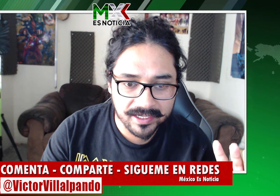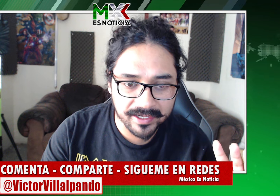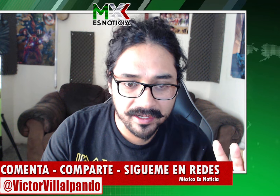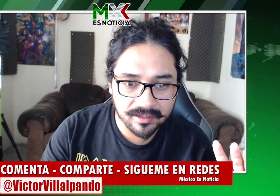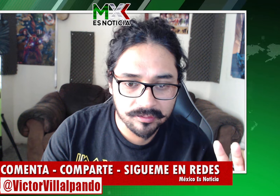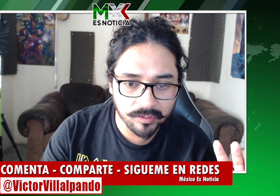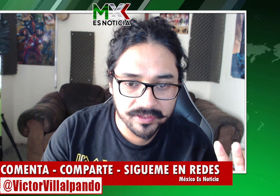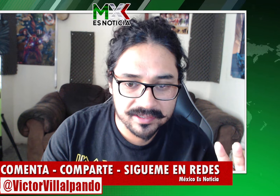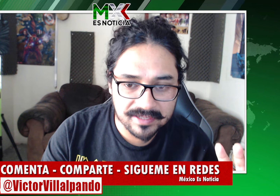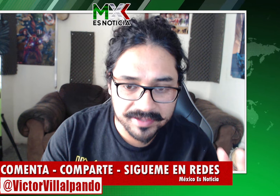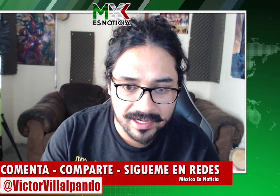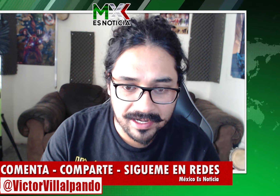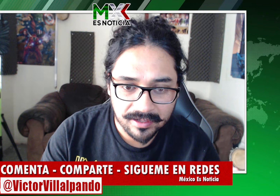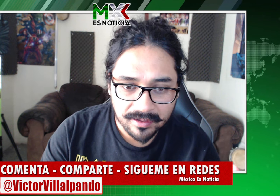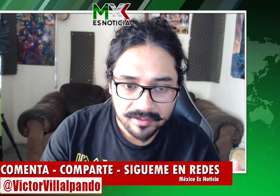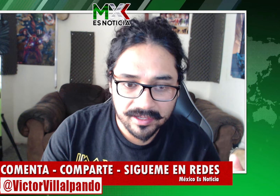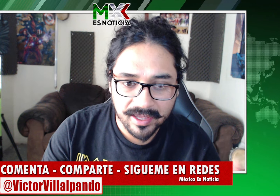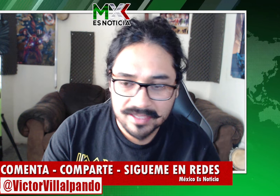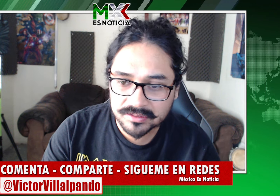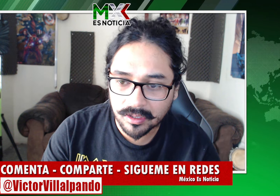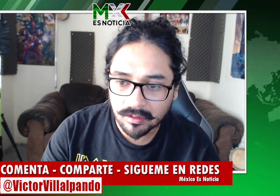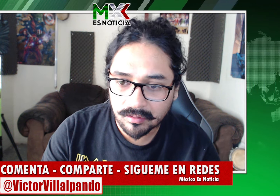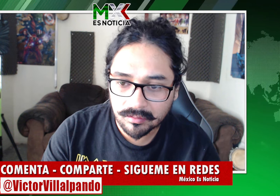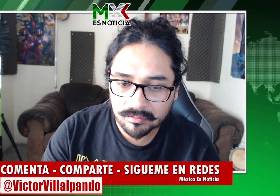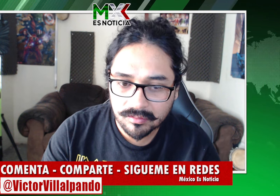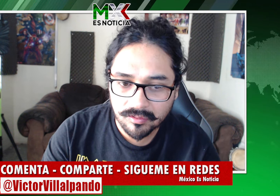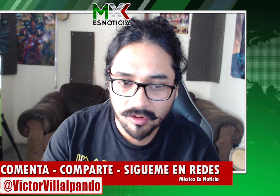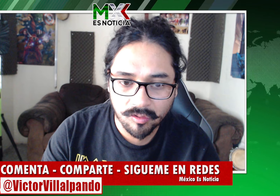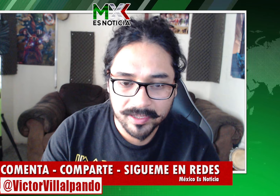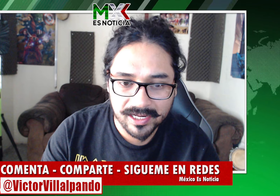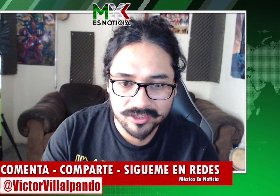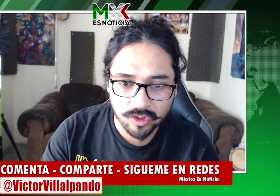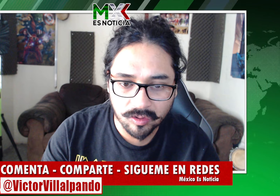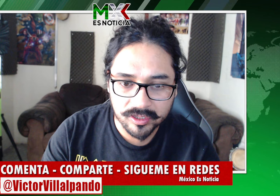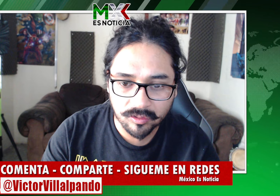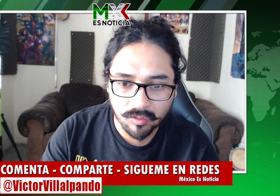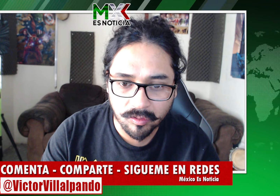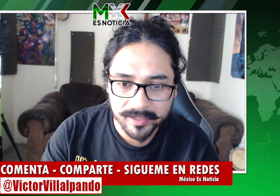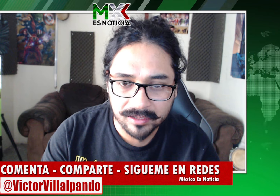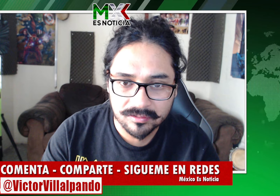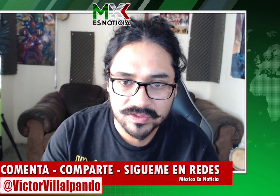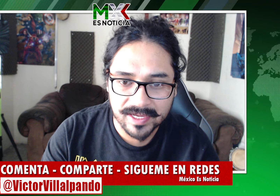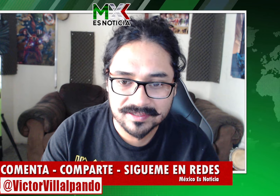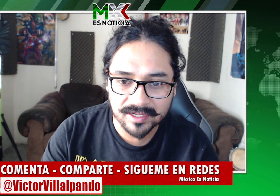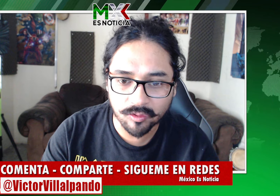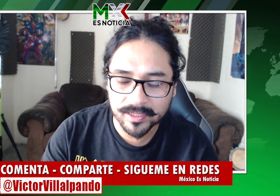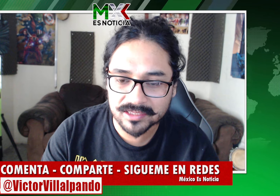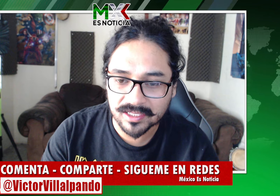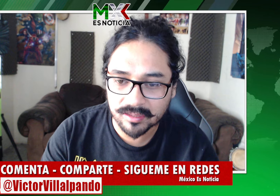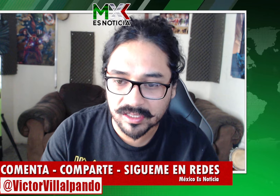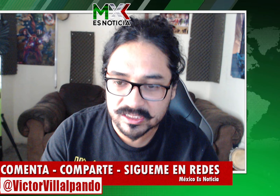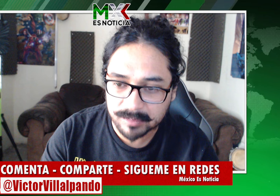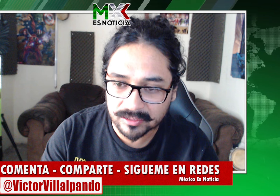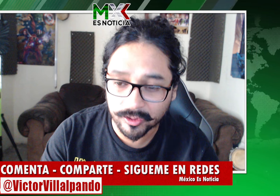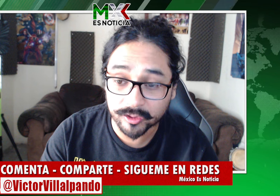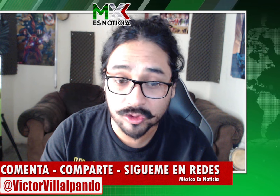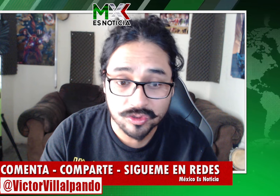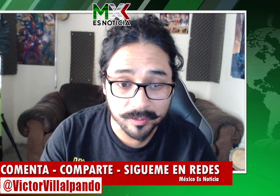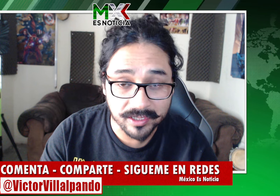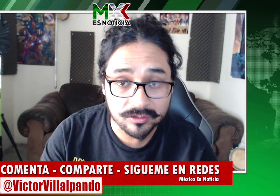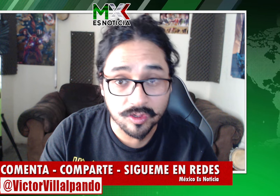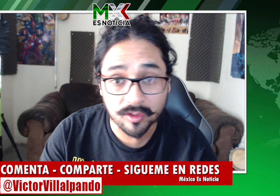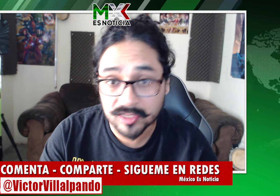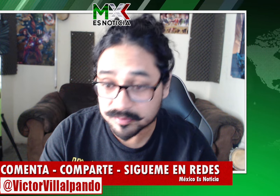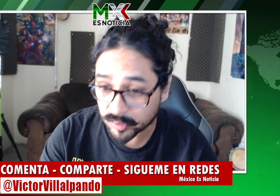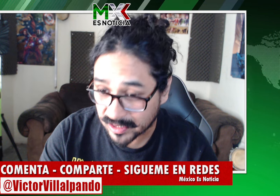mensaje donde señala que esto no lo hubiera hecho ningún gobierno si es que no hubiera tenido el respaldo de otros